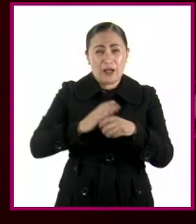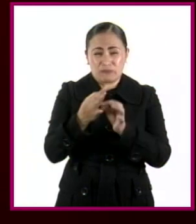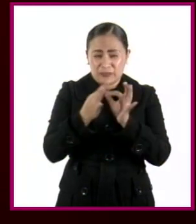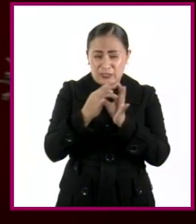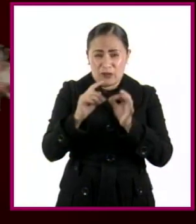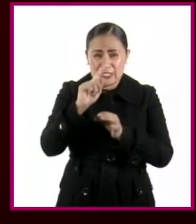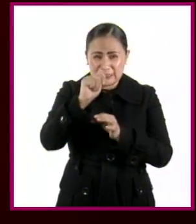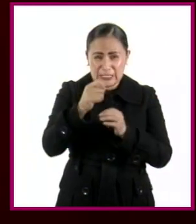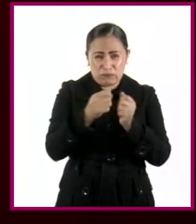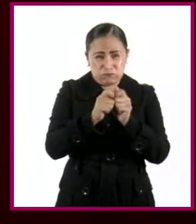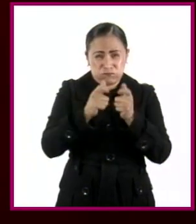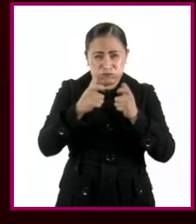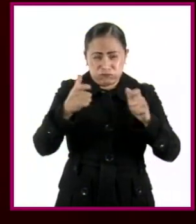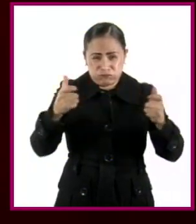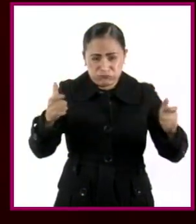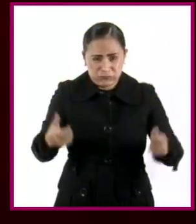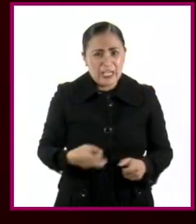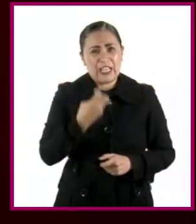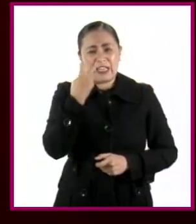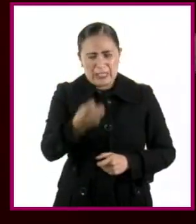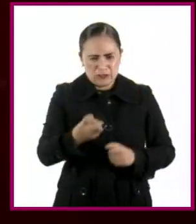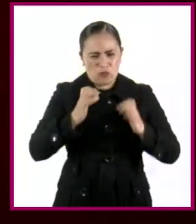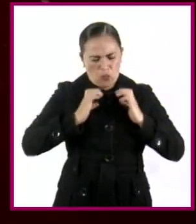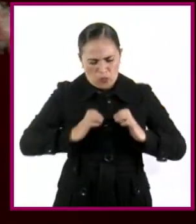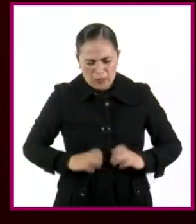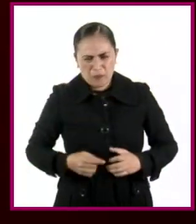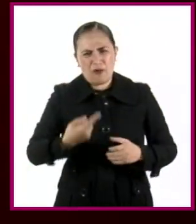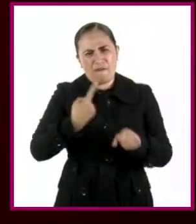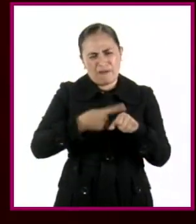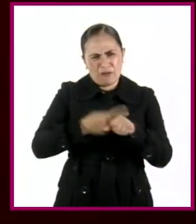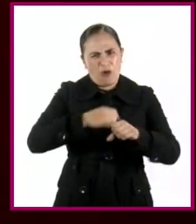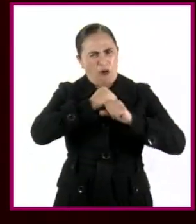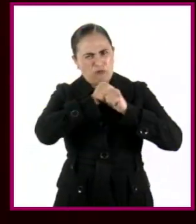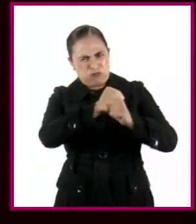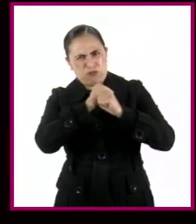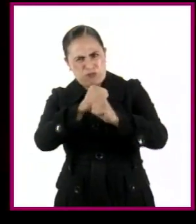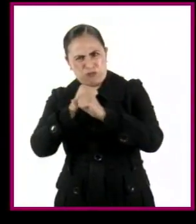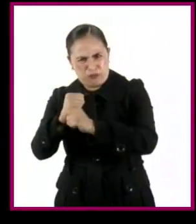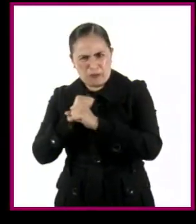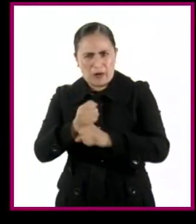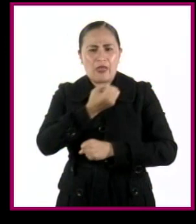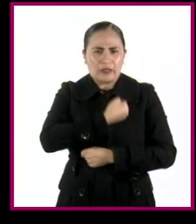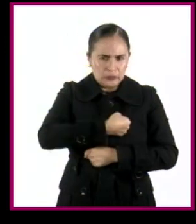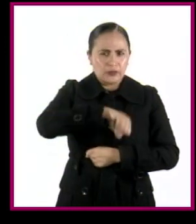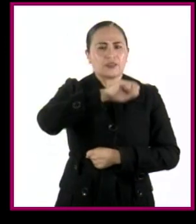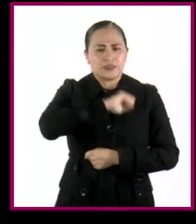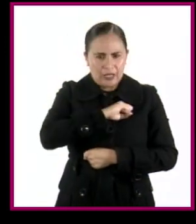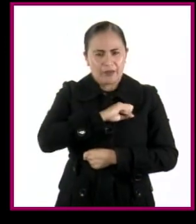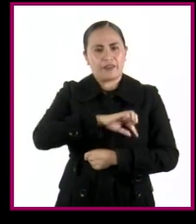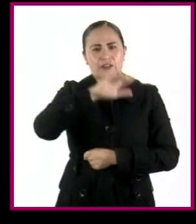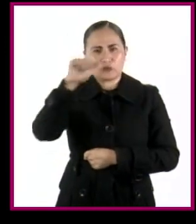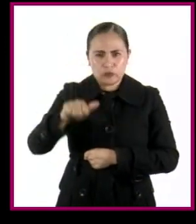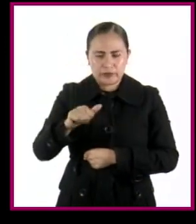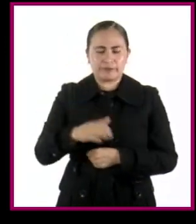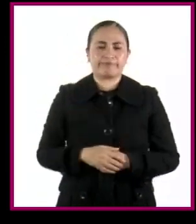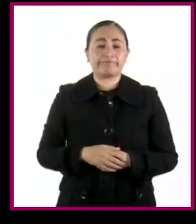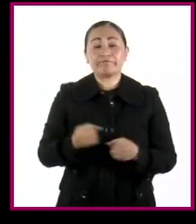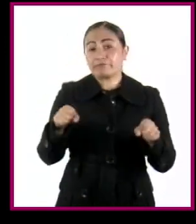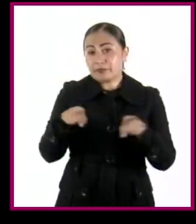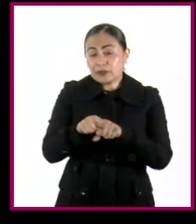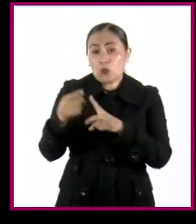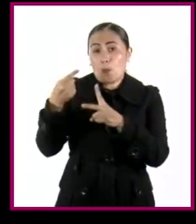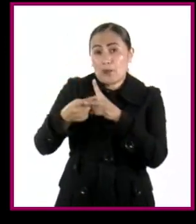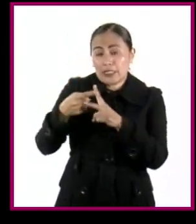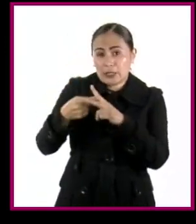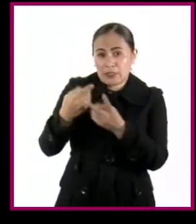número, mayor será la fuerza con que pueden luchar contra el enemigo. Y no podemos dejar de lado las aportaciones de las